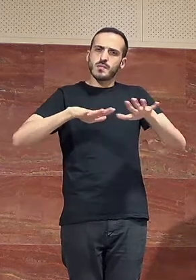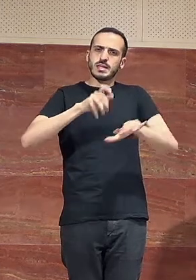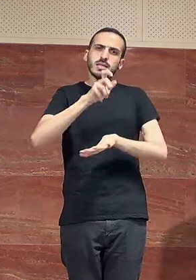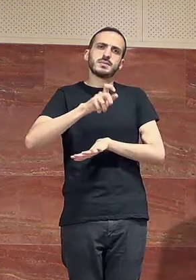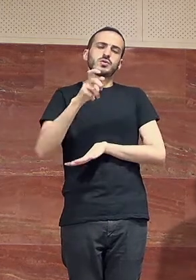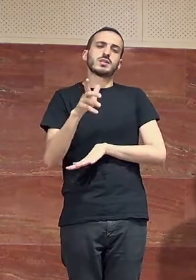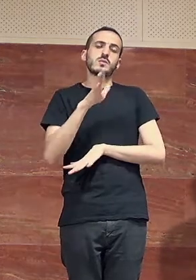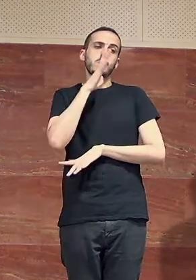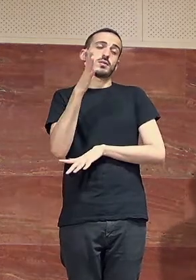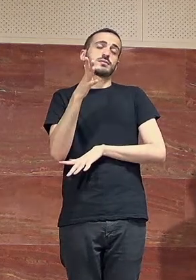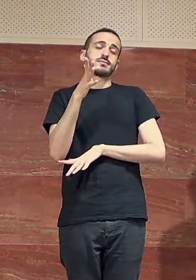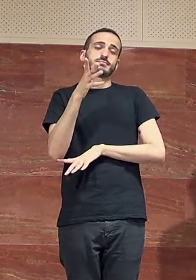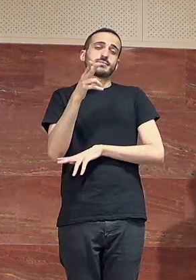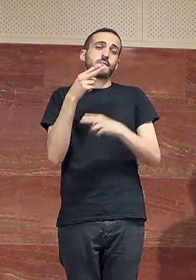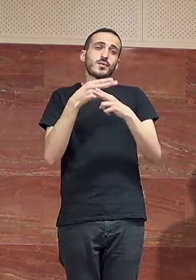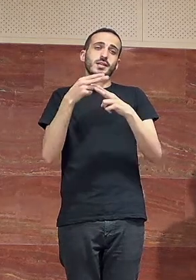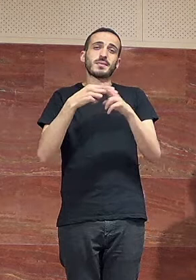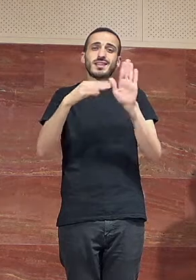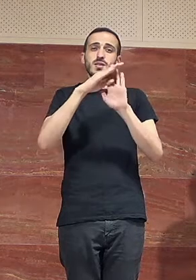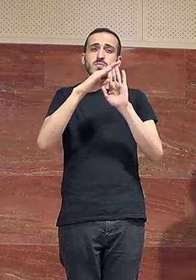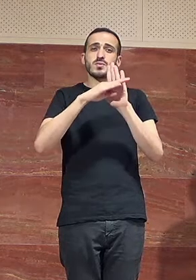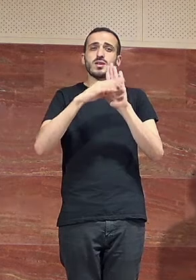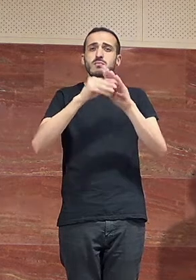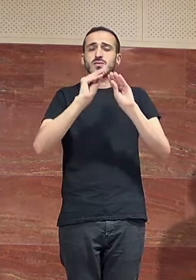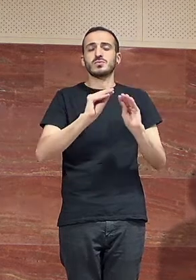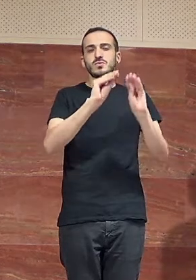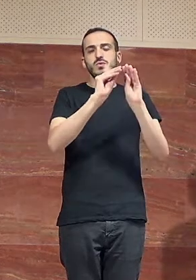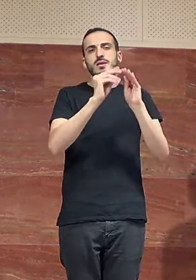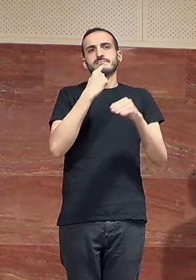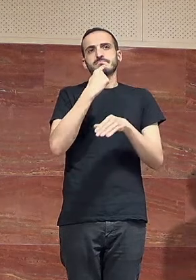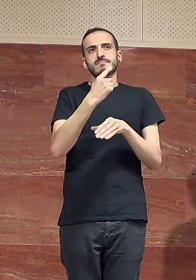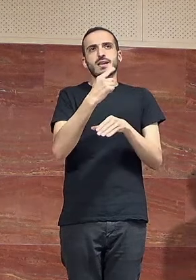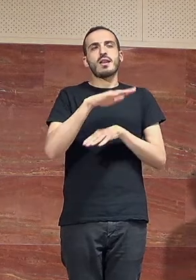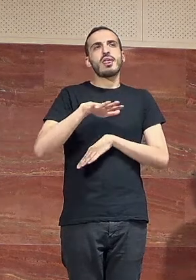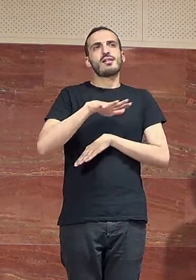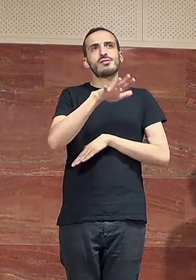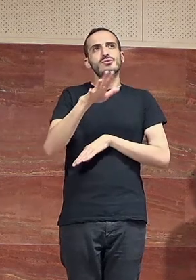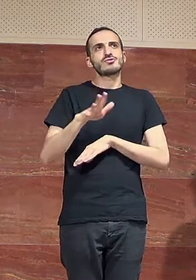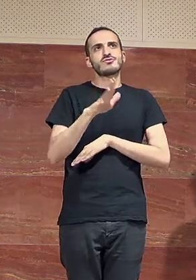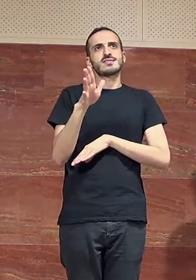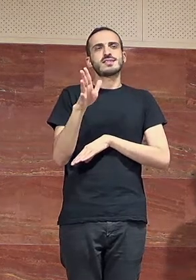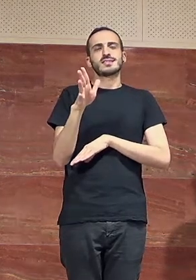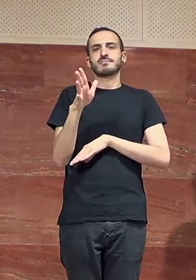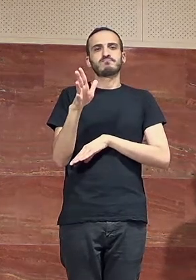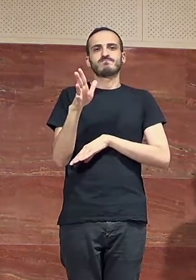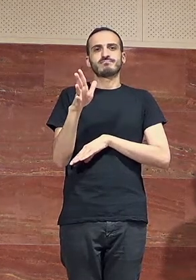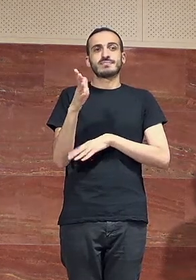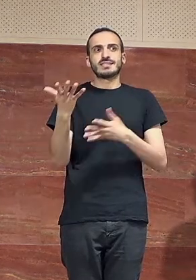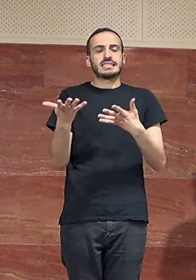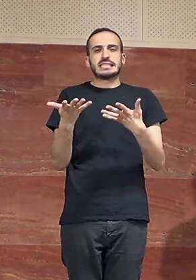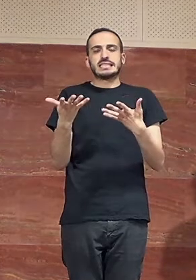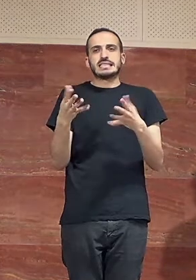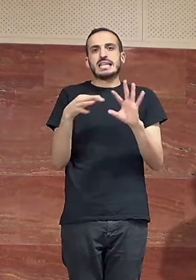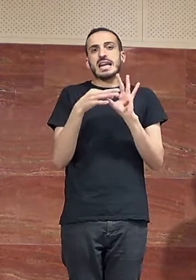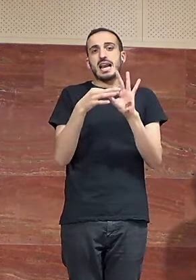programa electoral que nos encontramos en ese momento había intervenciones en zonas que estaban claramente afectadas dentro de este ámbito